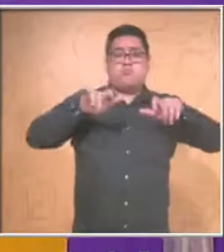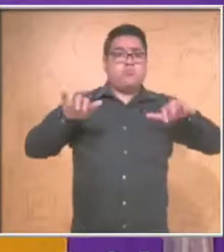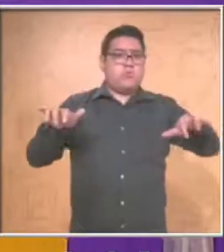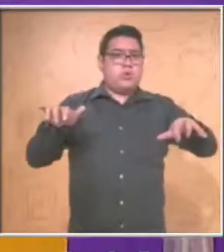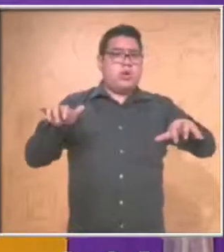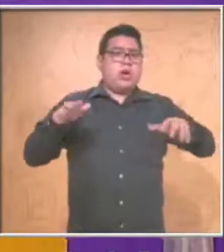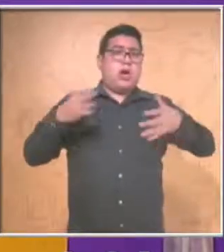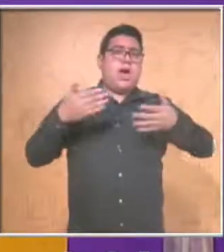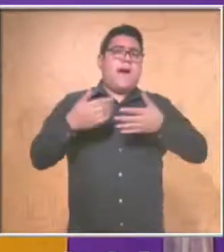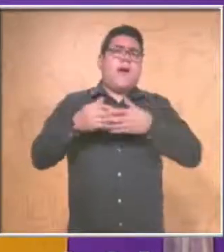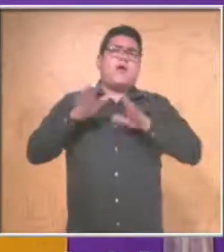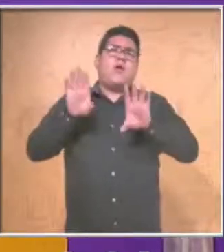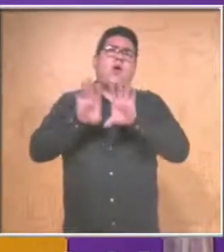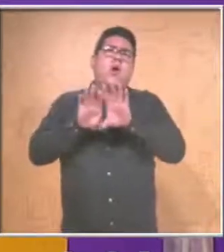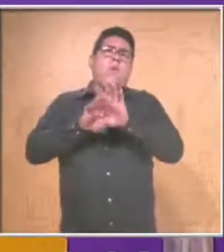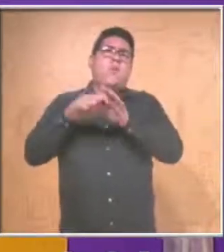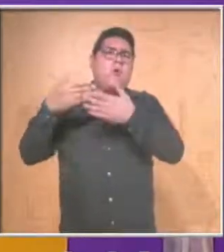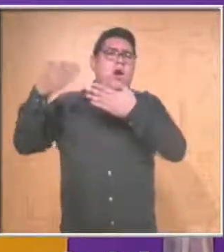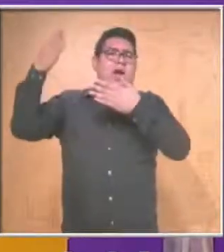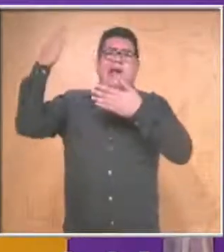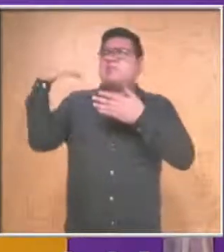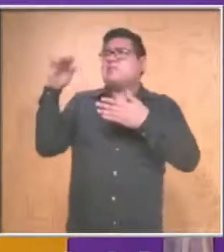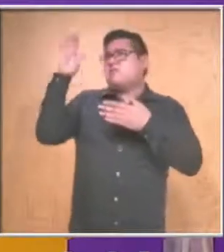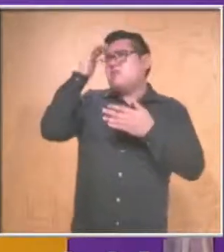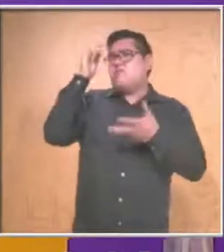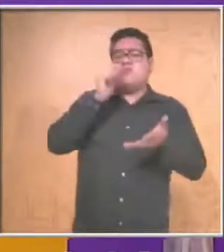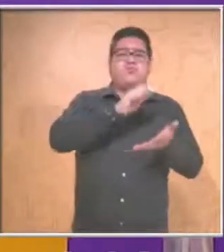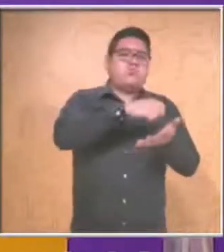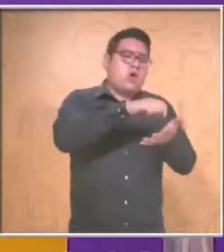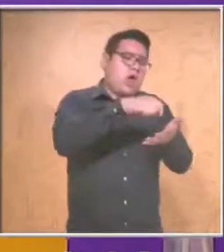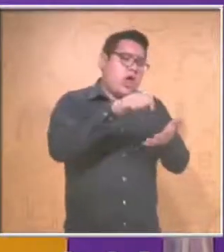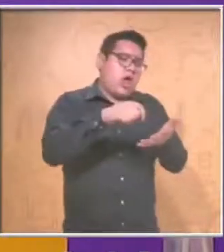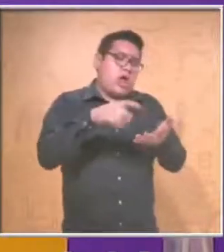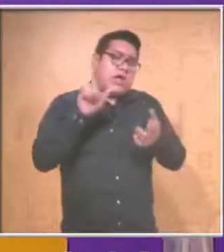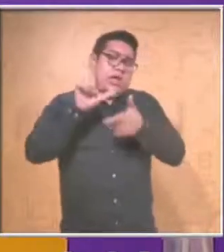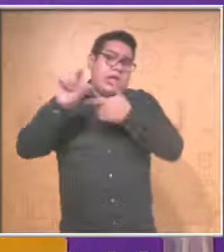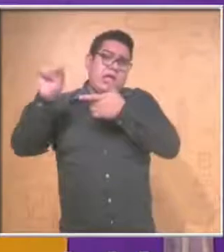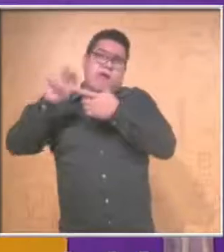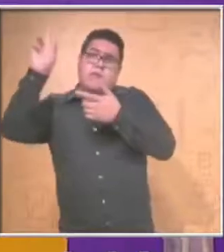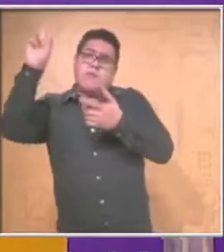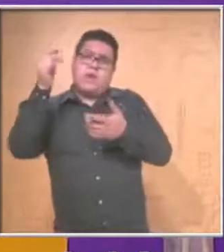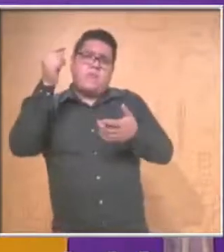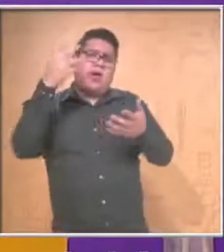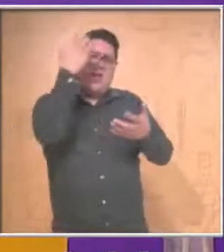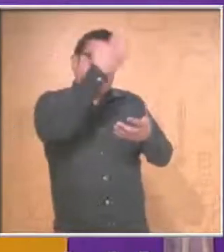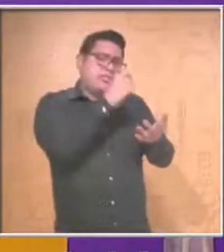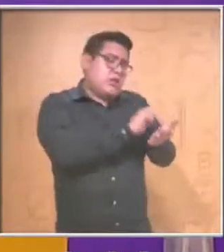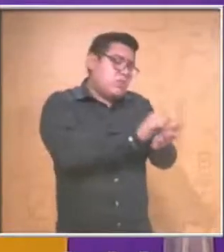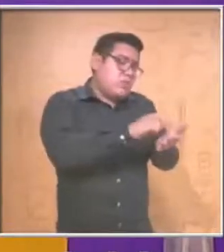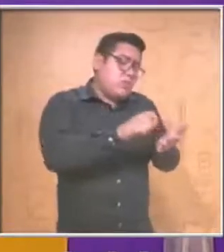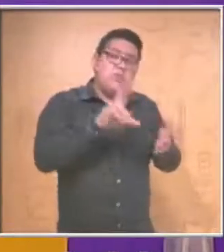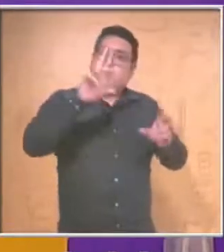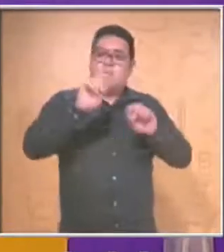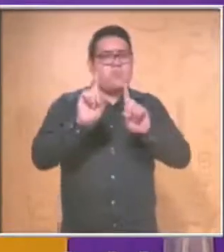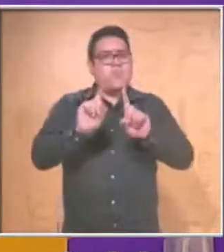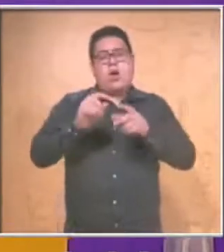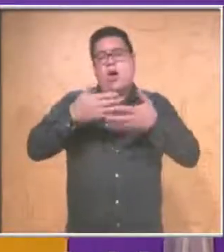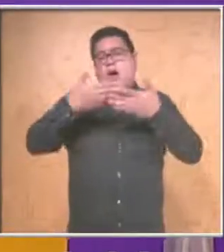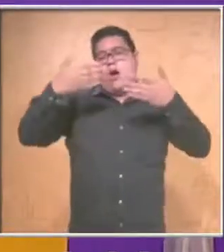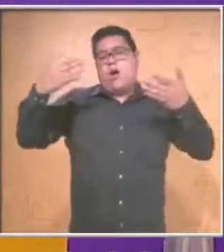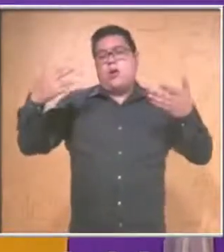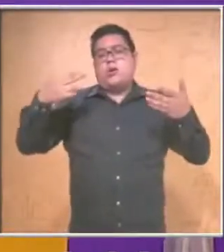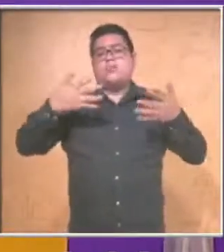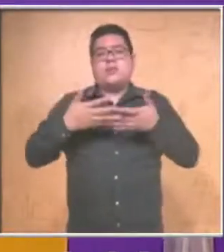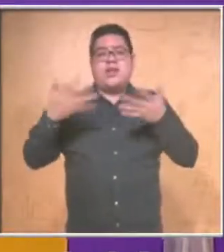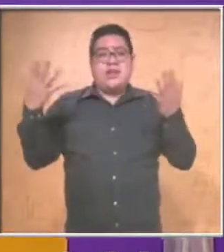teníamos de llenar una hoja de respuestas, pues de momento no va a ser útil. Tenemos que conocerla como quiera porque es la forma habitual de